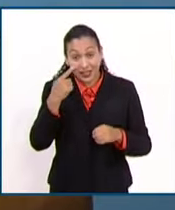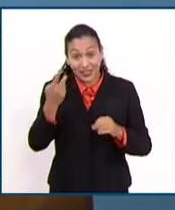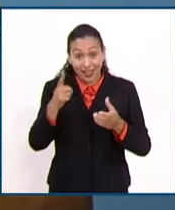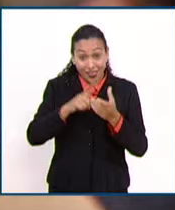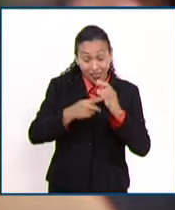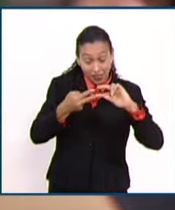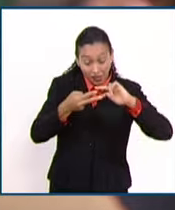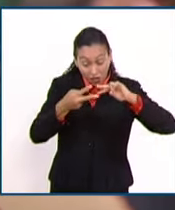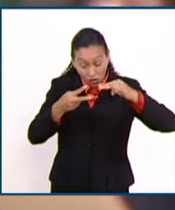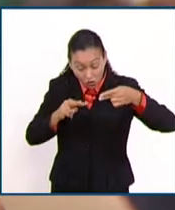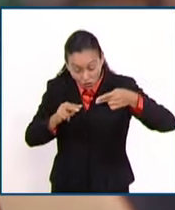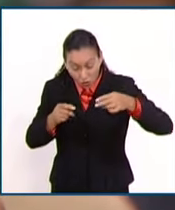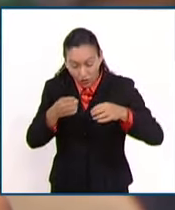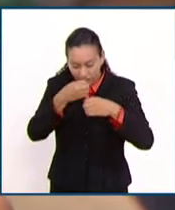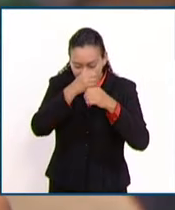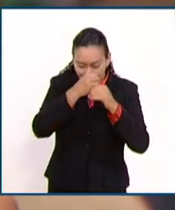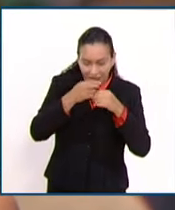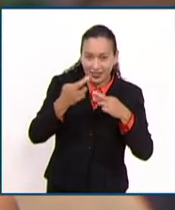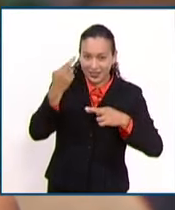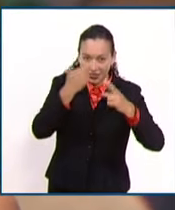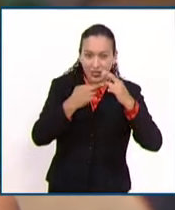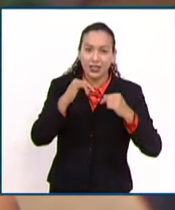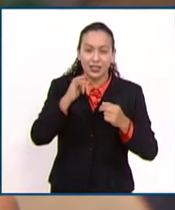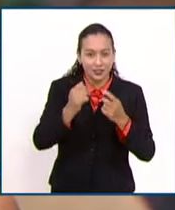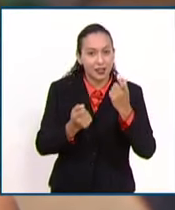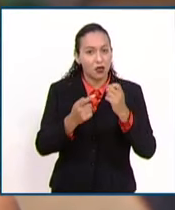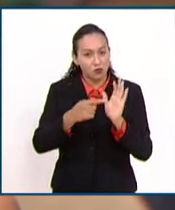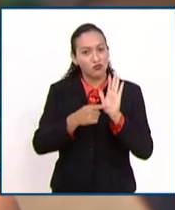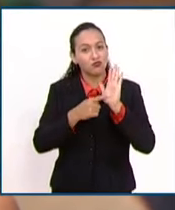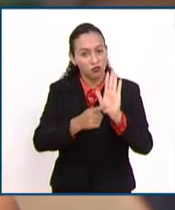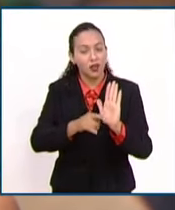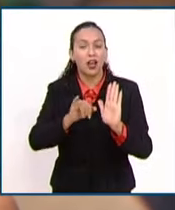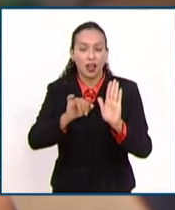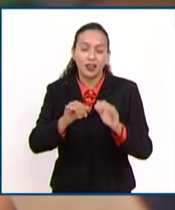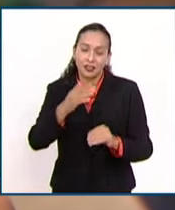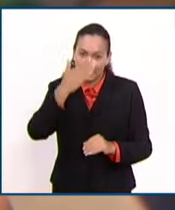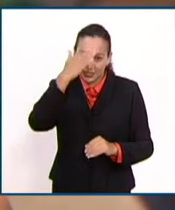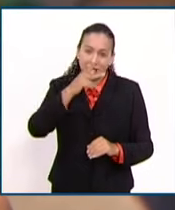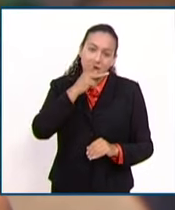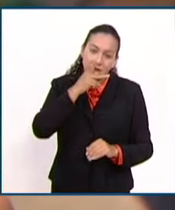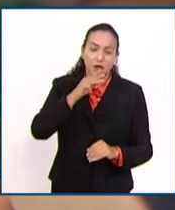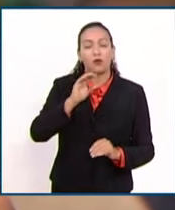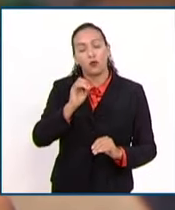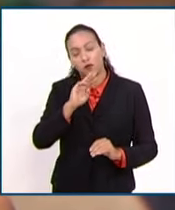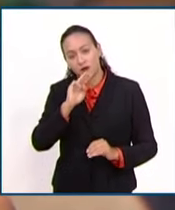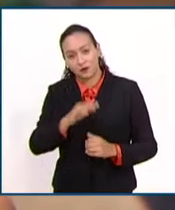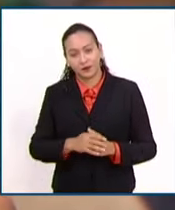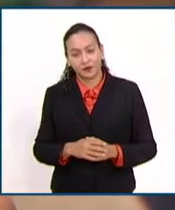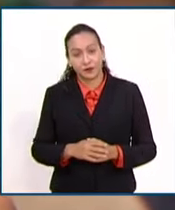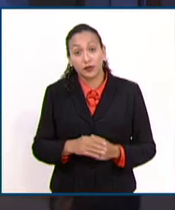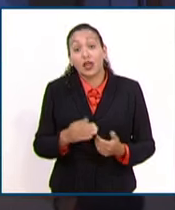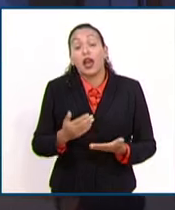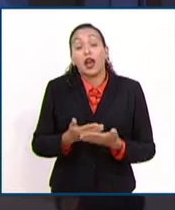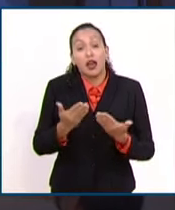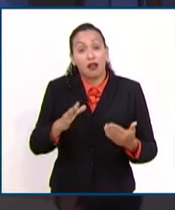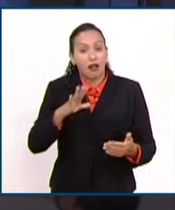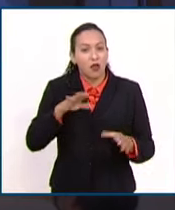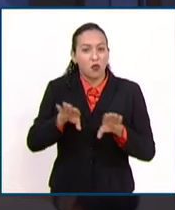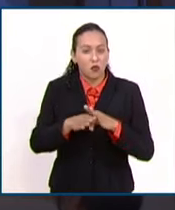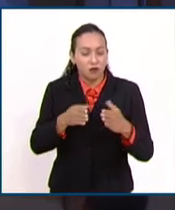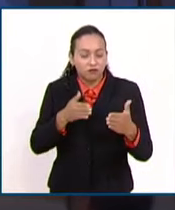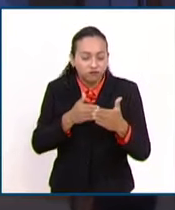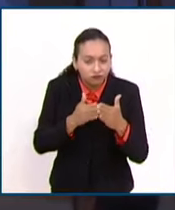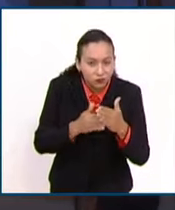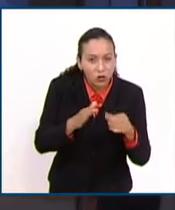al DNA. Explicó que el uso del DNA en asuntos forenses tiene algunas limitaciones porque es muy sensible a